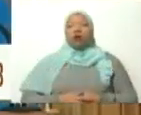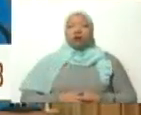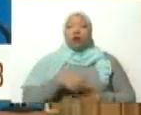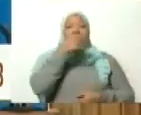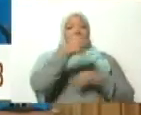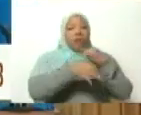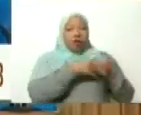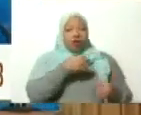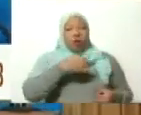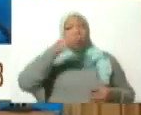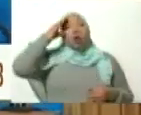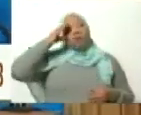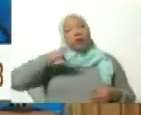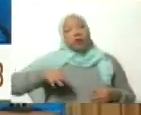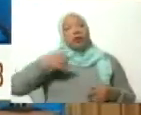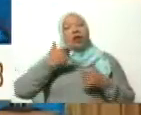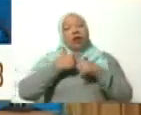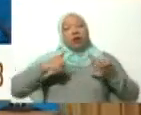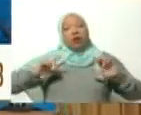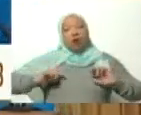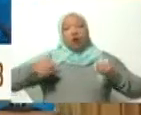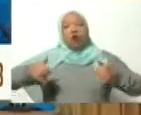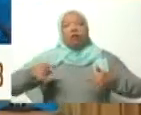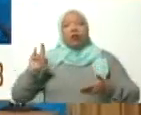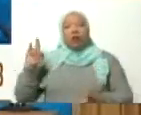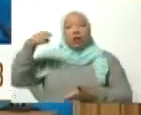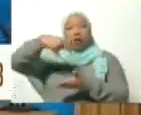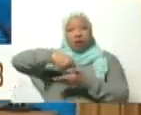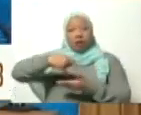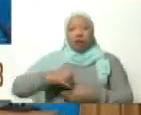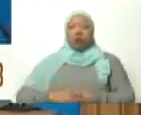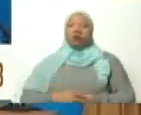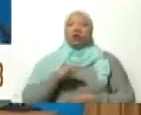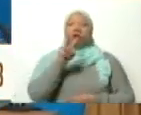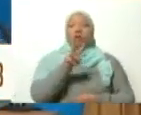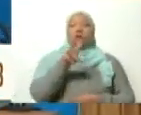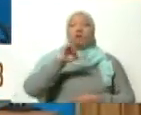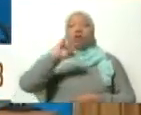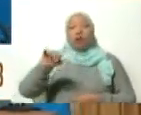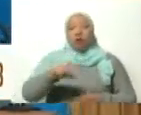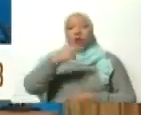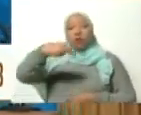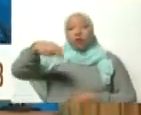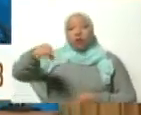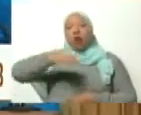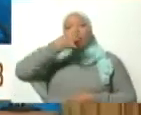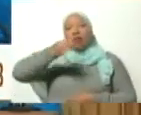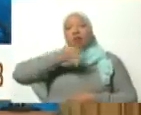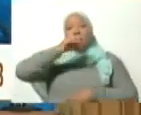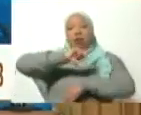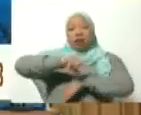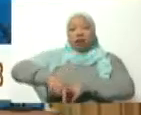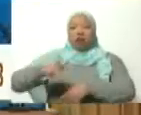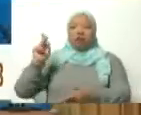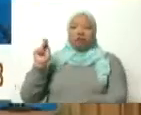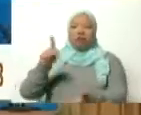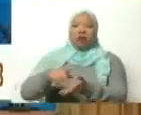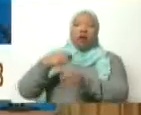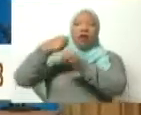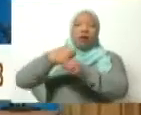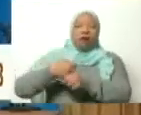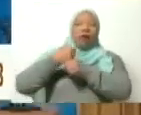antes de empezar la batalla de Carabobo. El 23 de junio por la tarde presentó Bolívar una gran